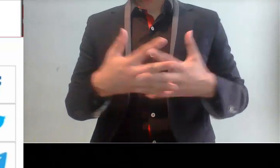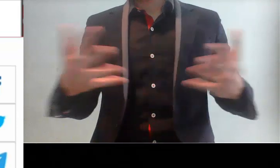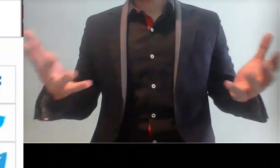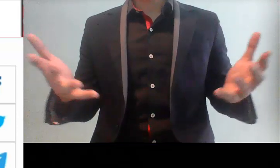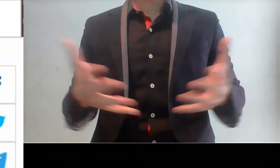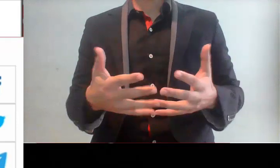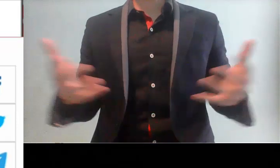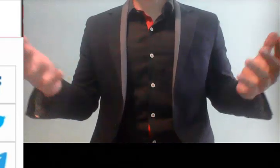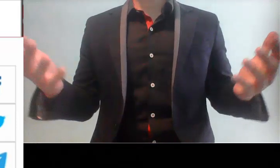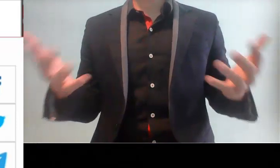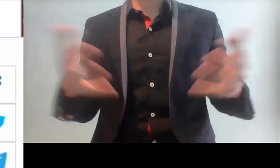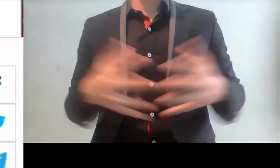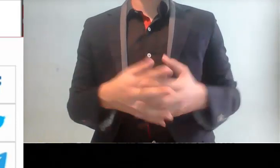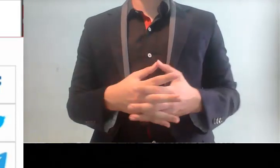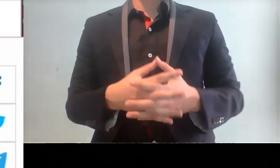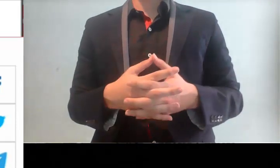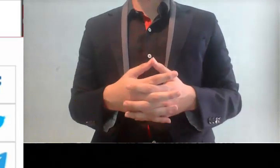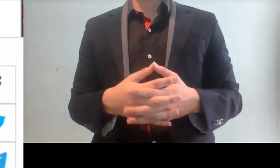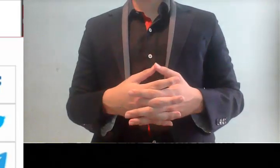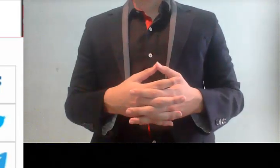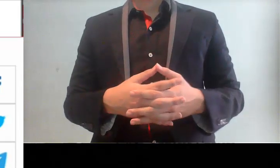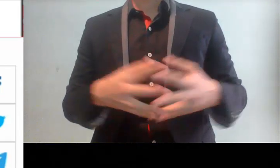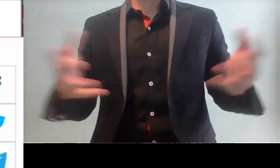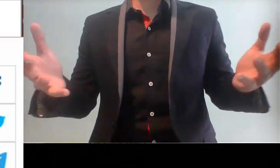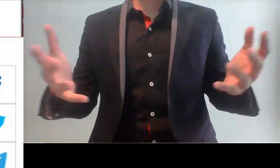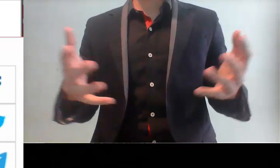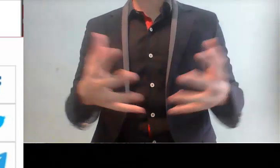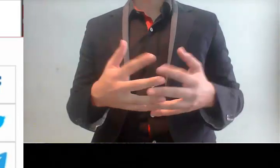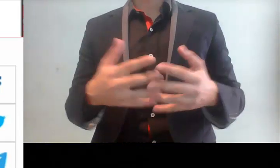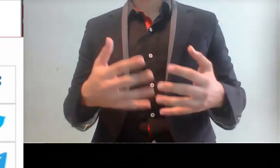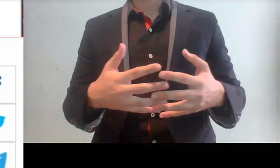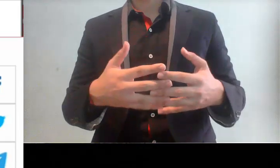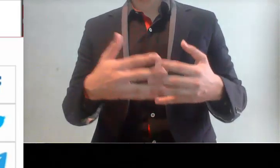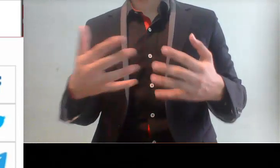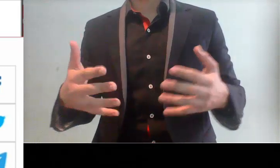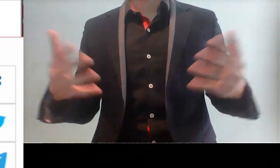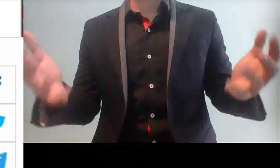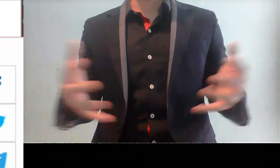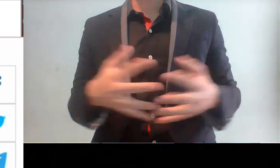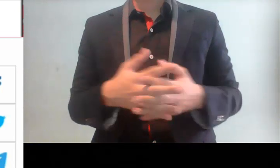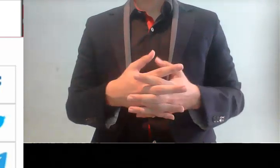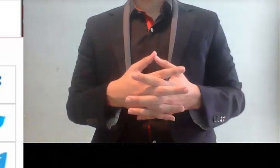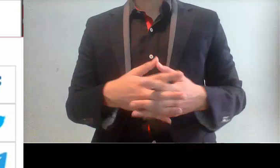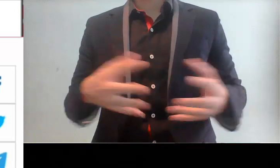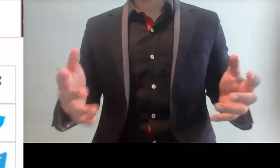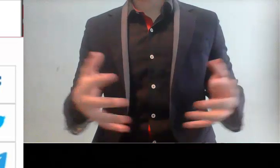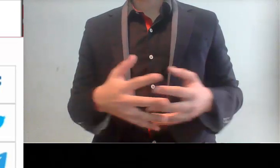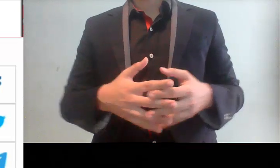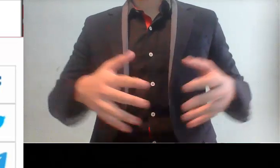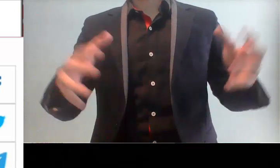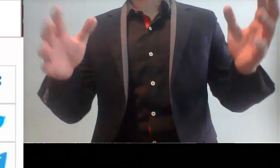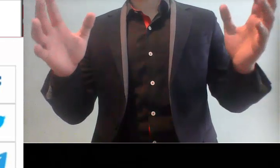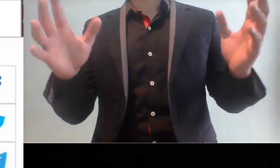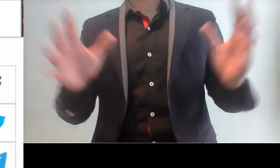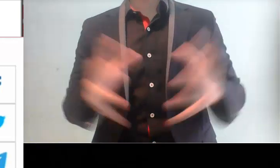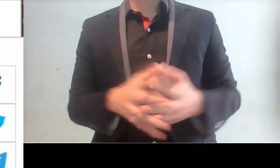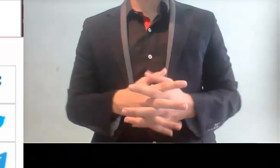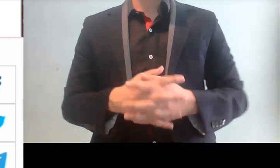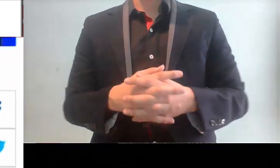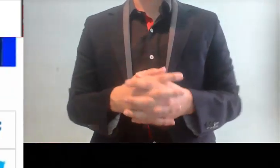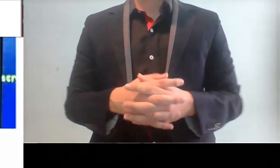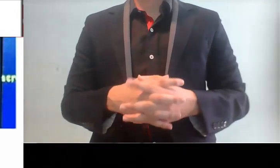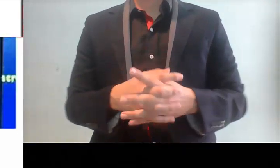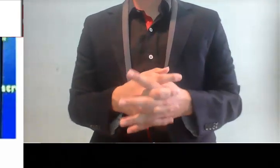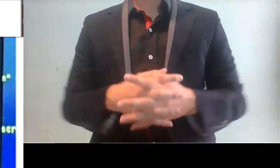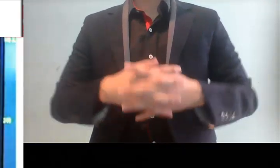preocuparse, porque sabemos que los que ahorita están muriendo en temas de que ya nadie los quiere, es básicamente PRI, PAN y PRD, que son